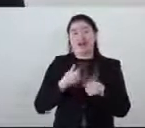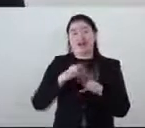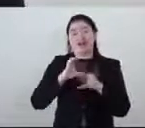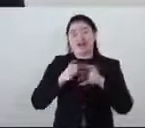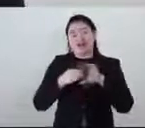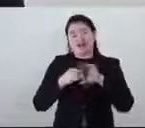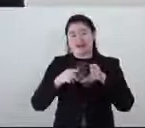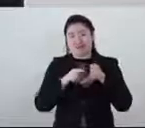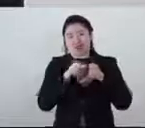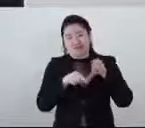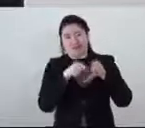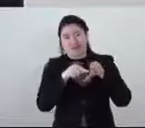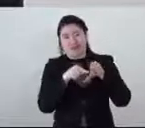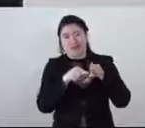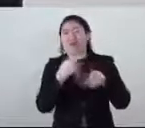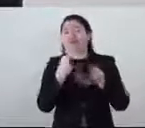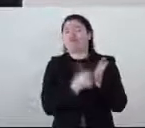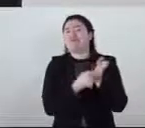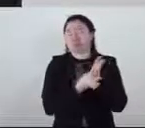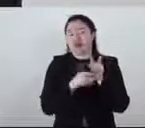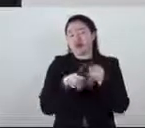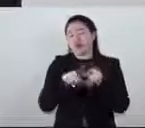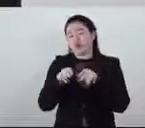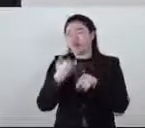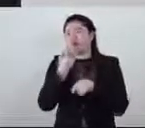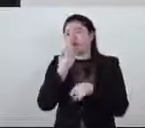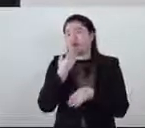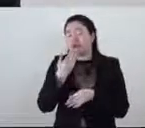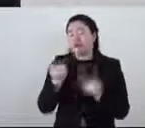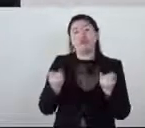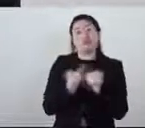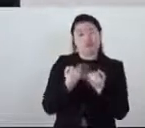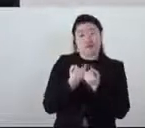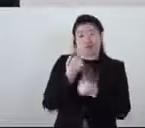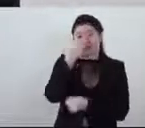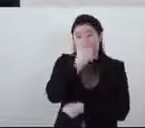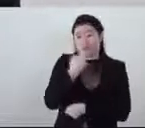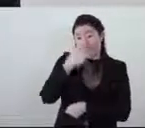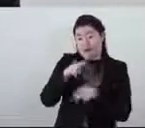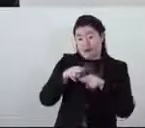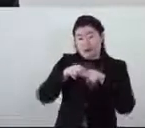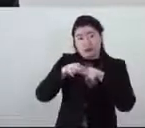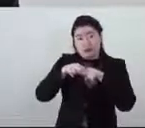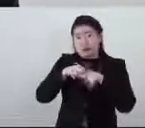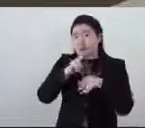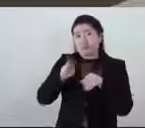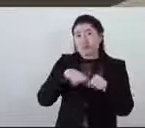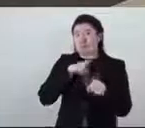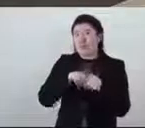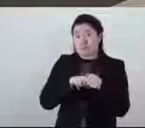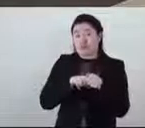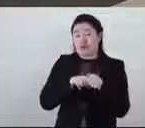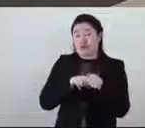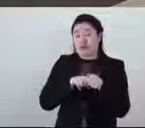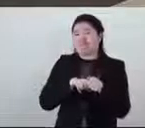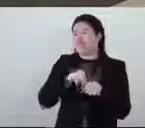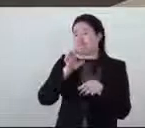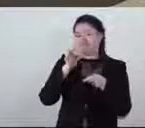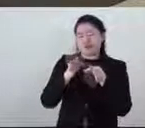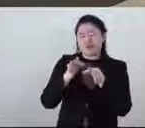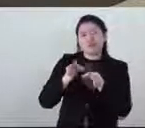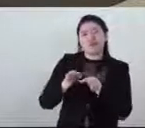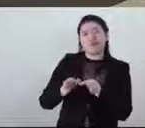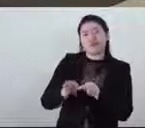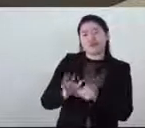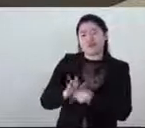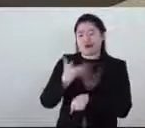Los componentes de las vías, rieles, gabinetes y motores de interruptores se observan en condiciones normales, cumpliendo con los protocolos de